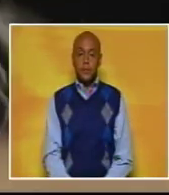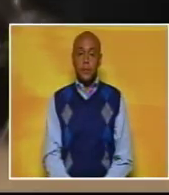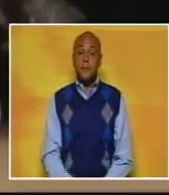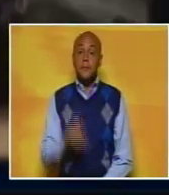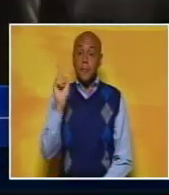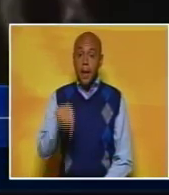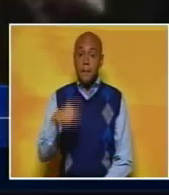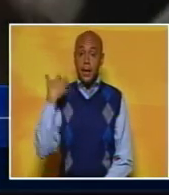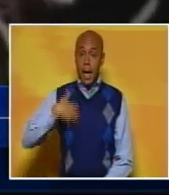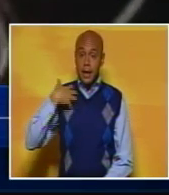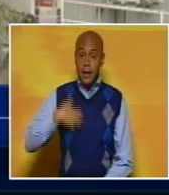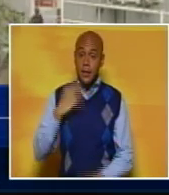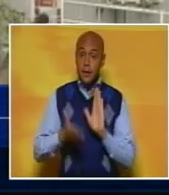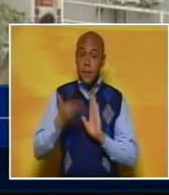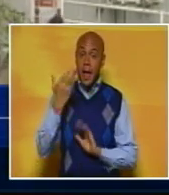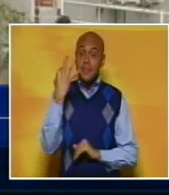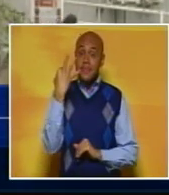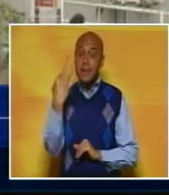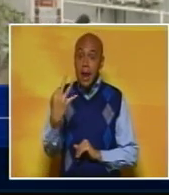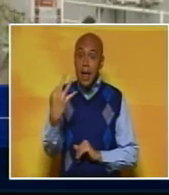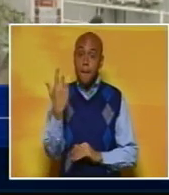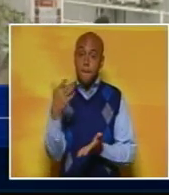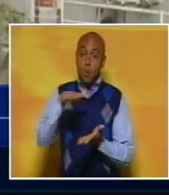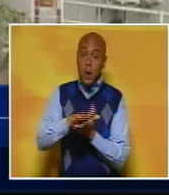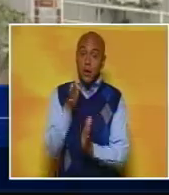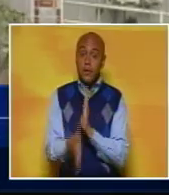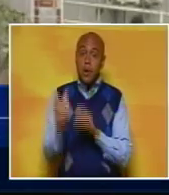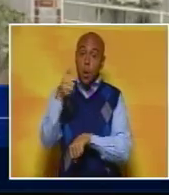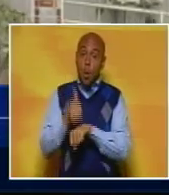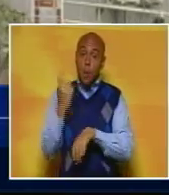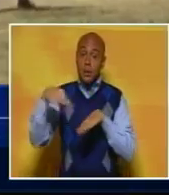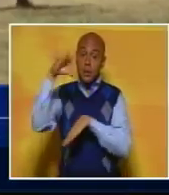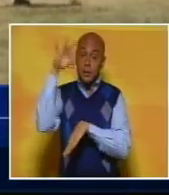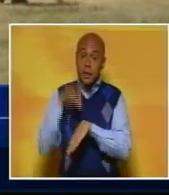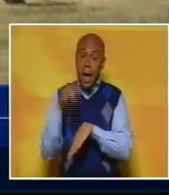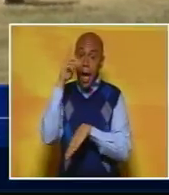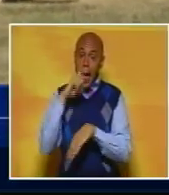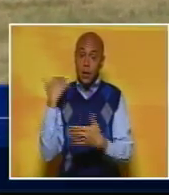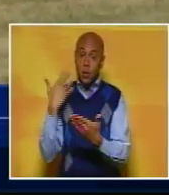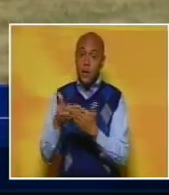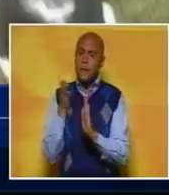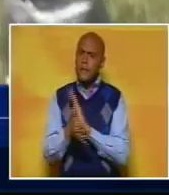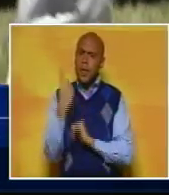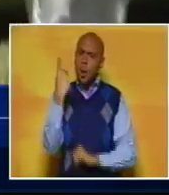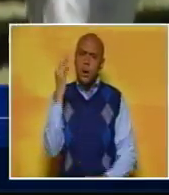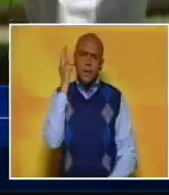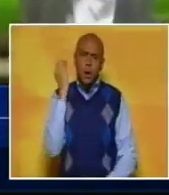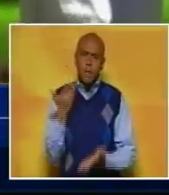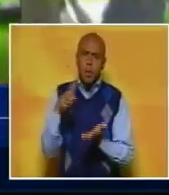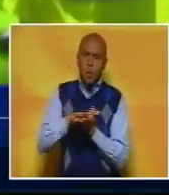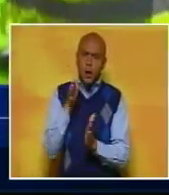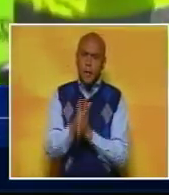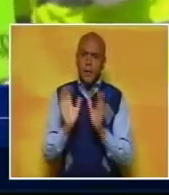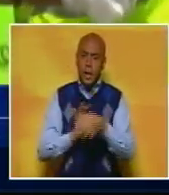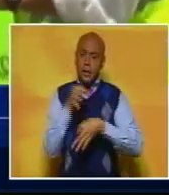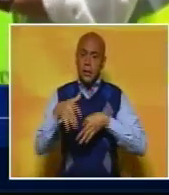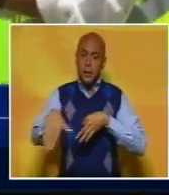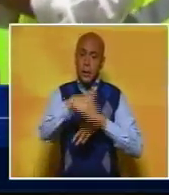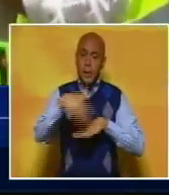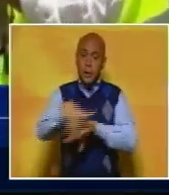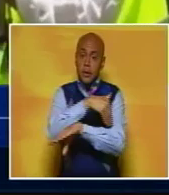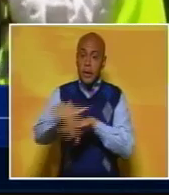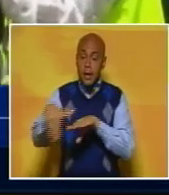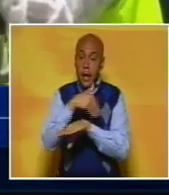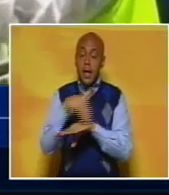En Argentina se elevó a 3 el número de muertes por dengue en lo que va de año tras el fallecimiento de una mujer en la provincia de Las Misiones, fronteriza